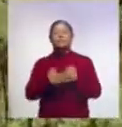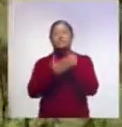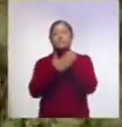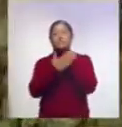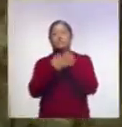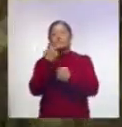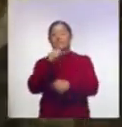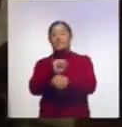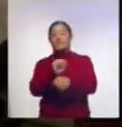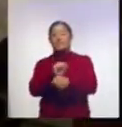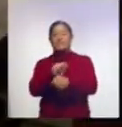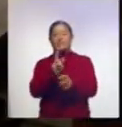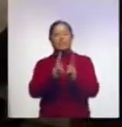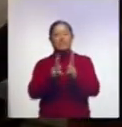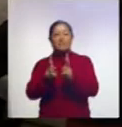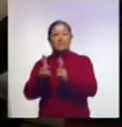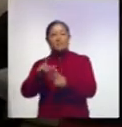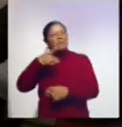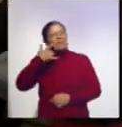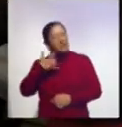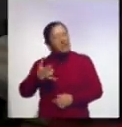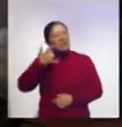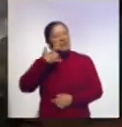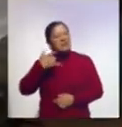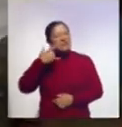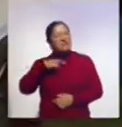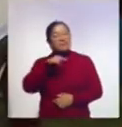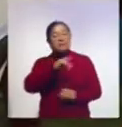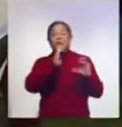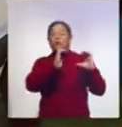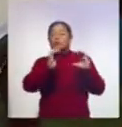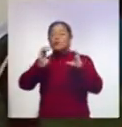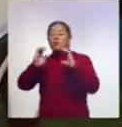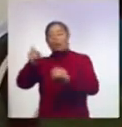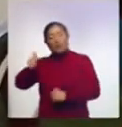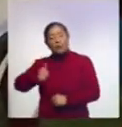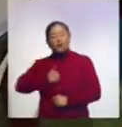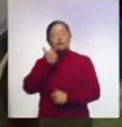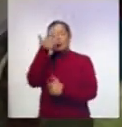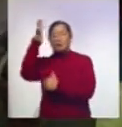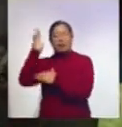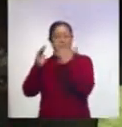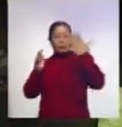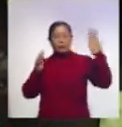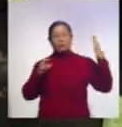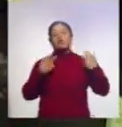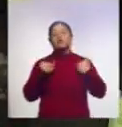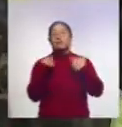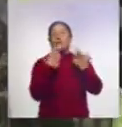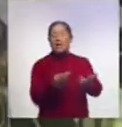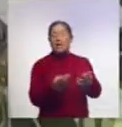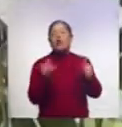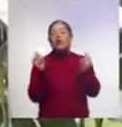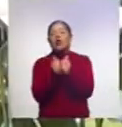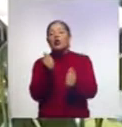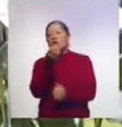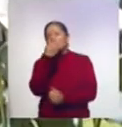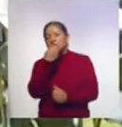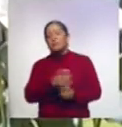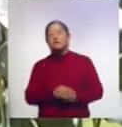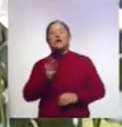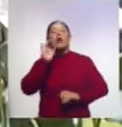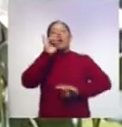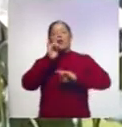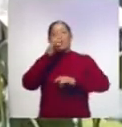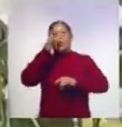le platicaremos los esfuerzos que hacen los lugareños por preservar y aprovechar lo que el bosque nos regala a través de la gastronomía, con la Feria del